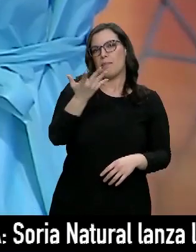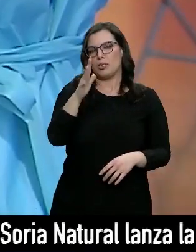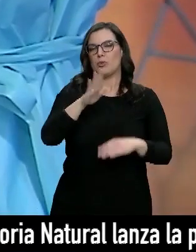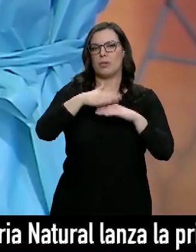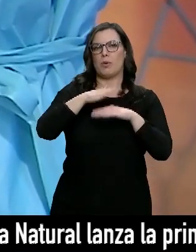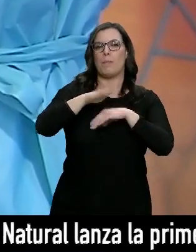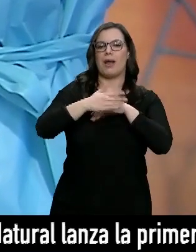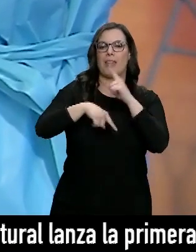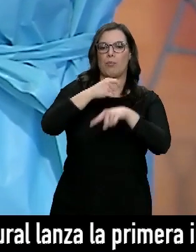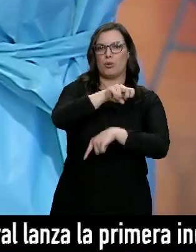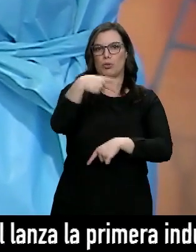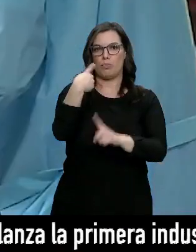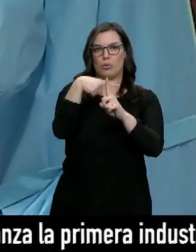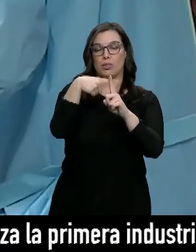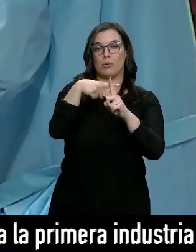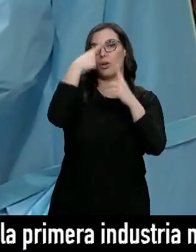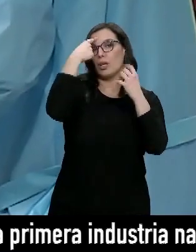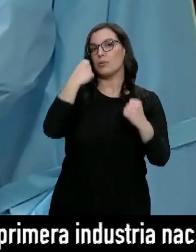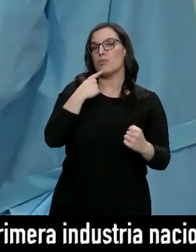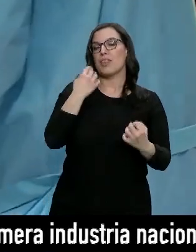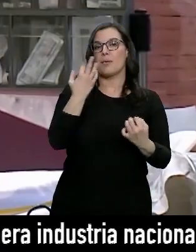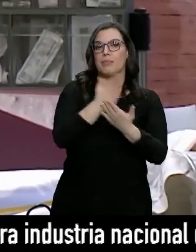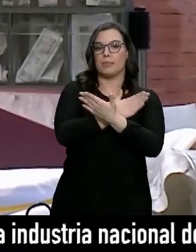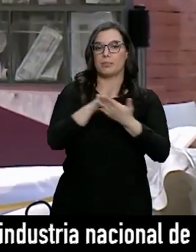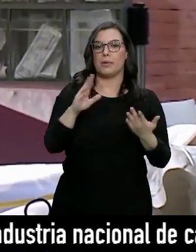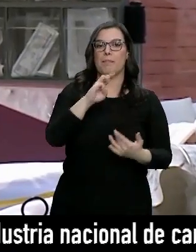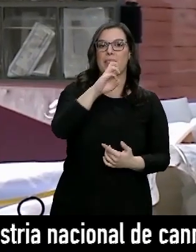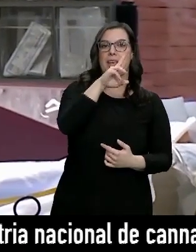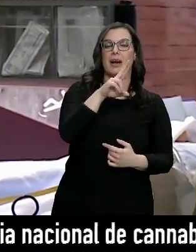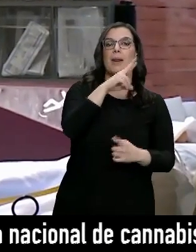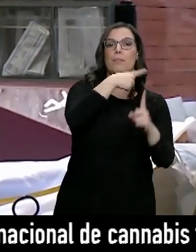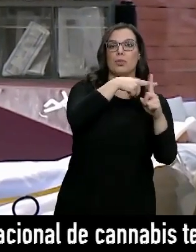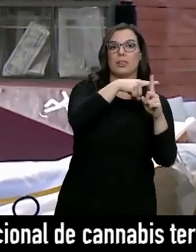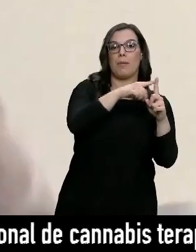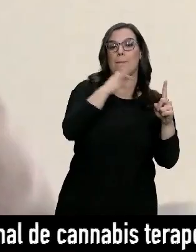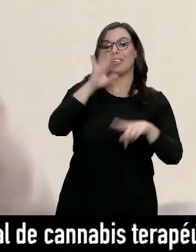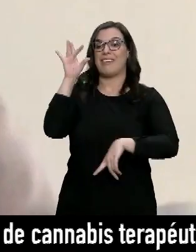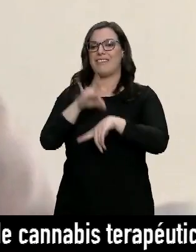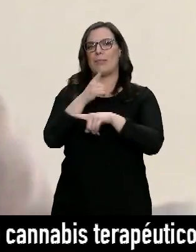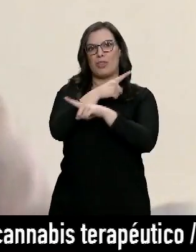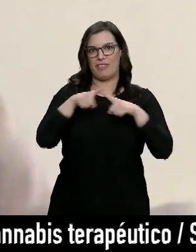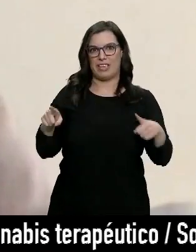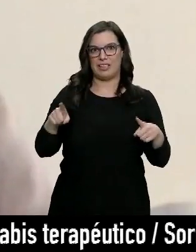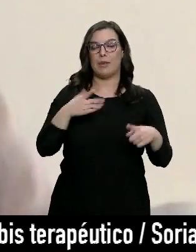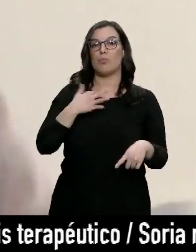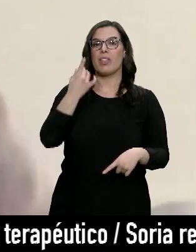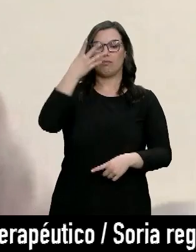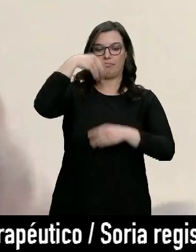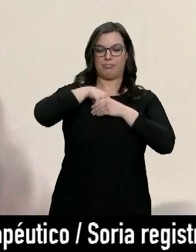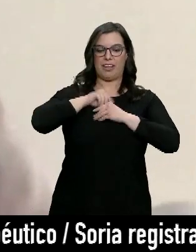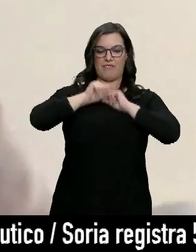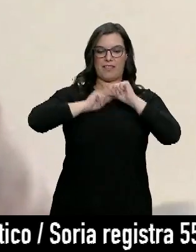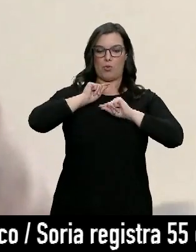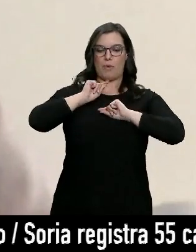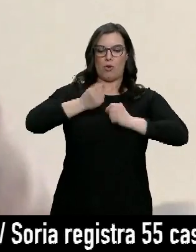cara. Los expertos piden diferenciar entre tener una PCR positiva y desarrollar la enfermedad. Que una persona puede tener el virus pero no desarrolle